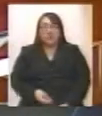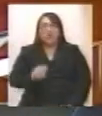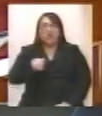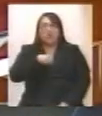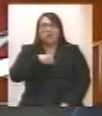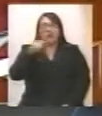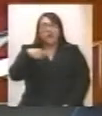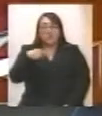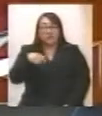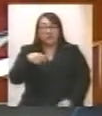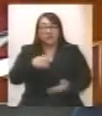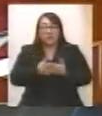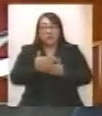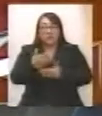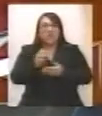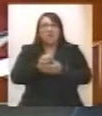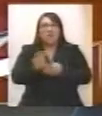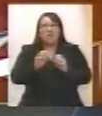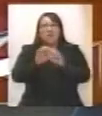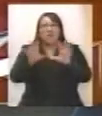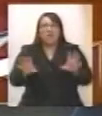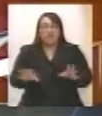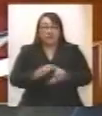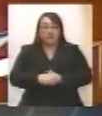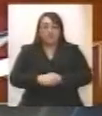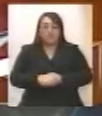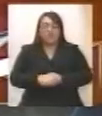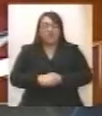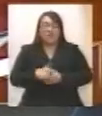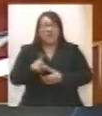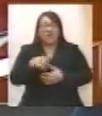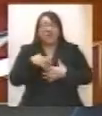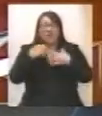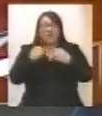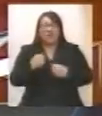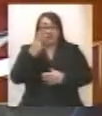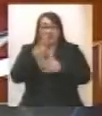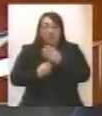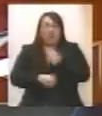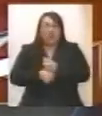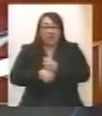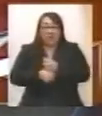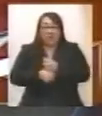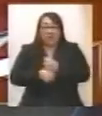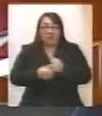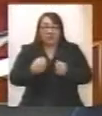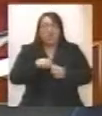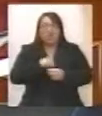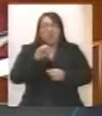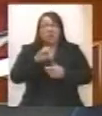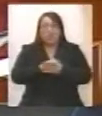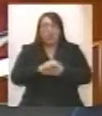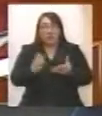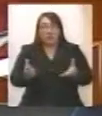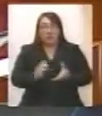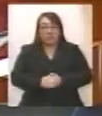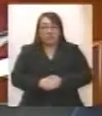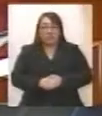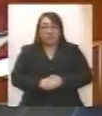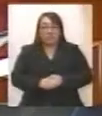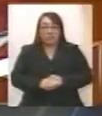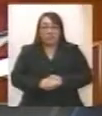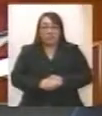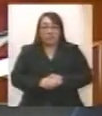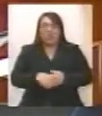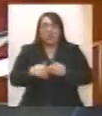necesitamos enviar mensajes claros de estabilidad y confianza a nuestros compatriotas y a